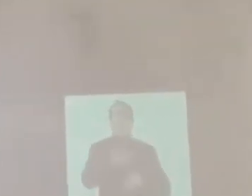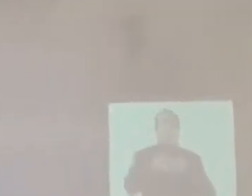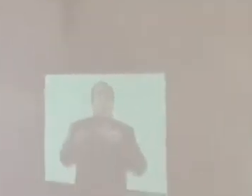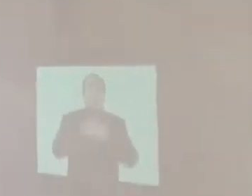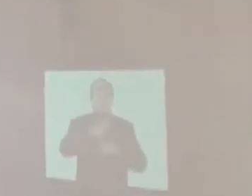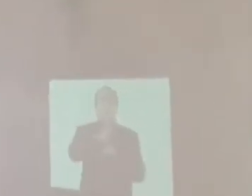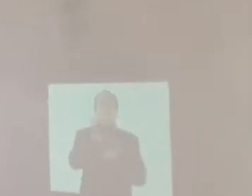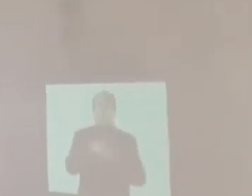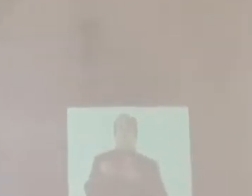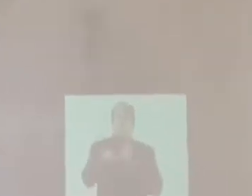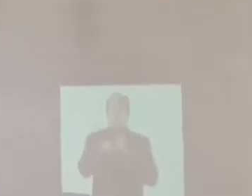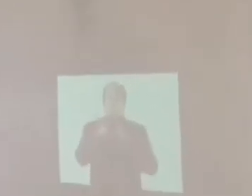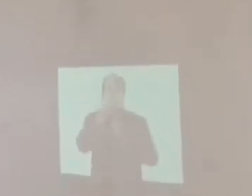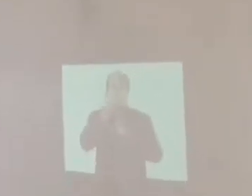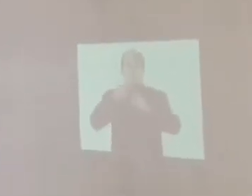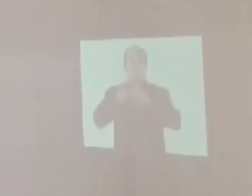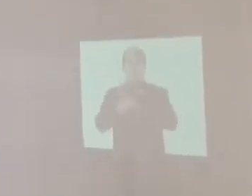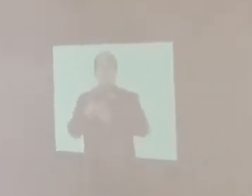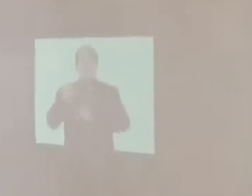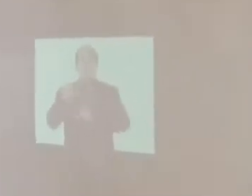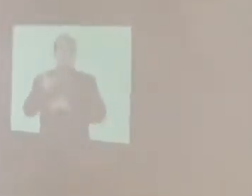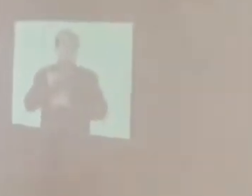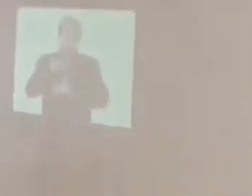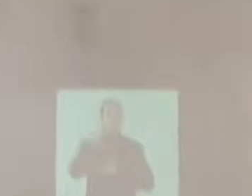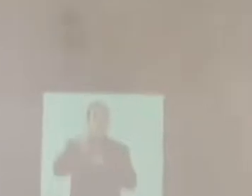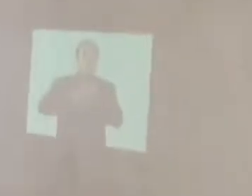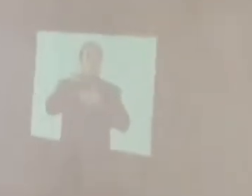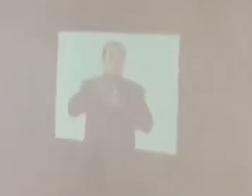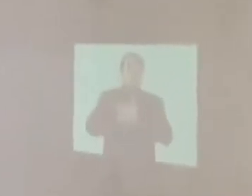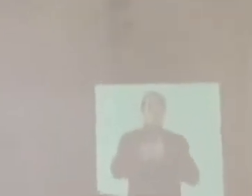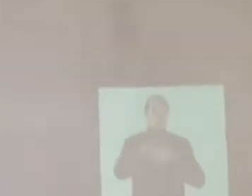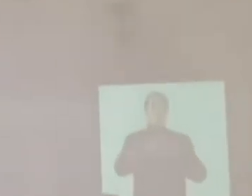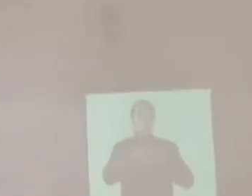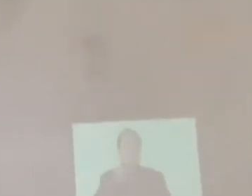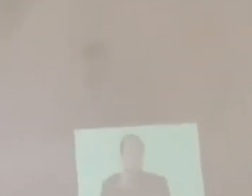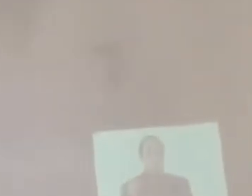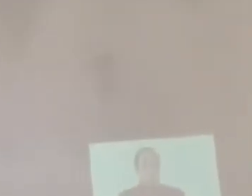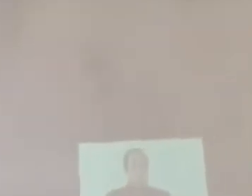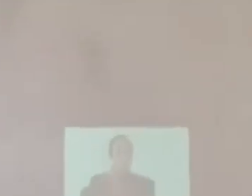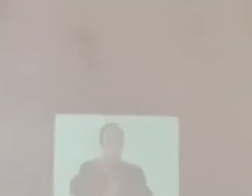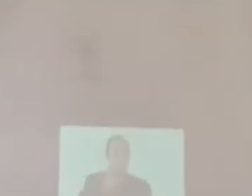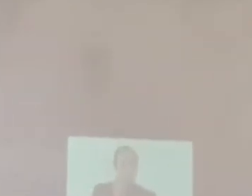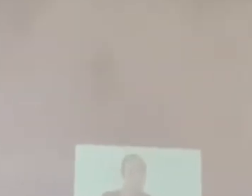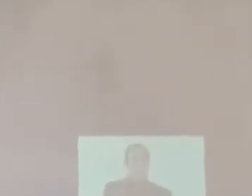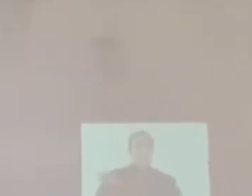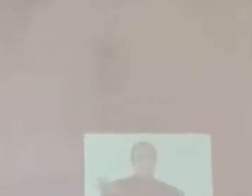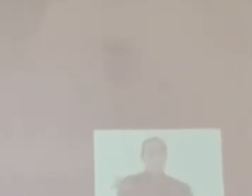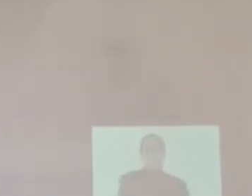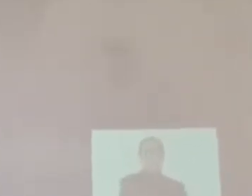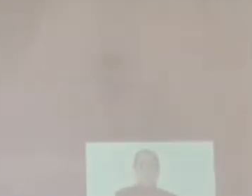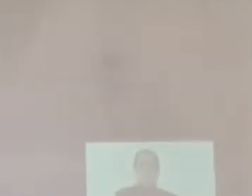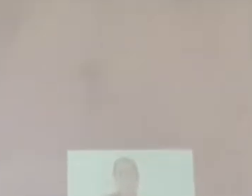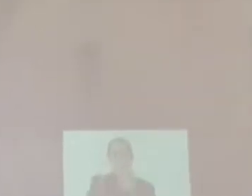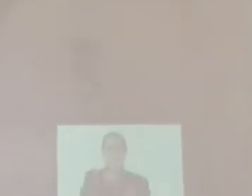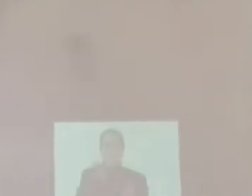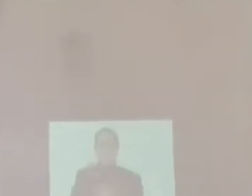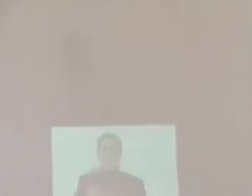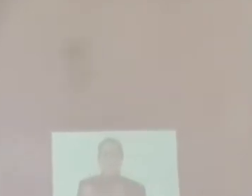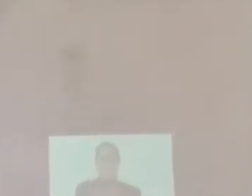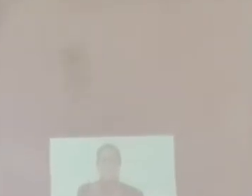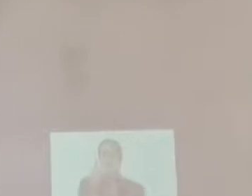del metro es un proyecto de obra pública financiada que consiste en cambiar totalmente la línea 1,